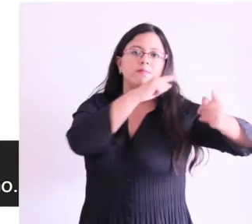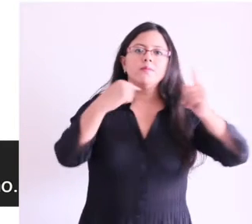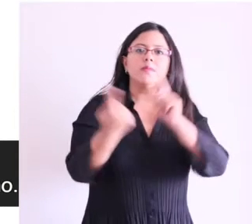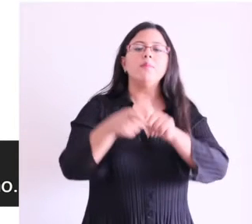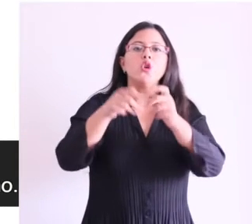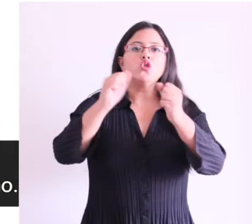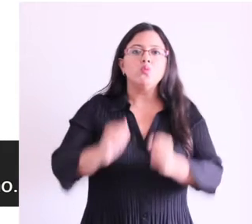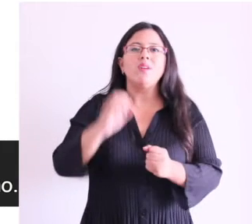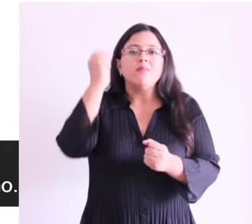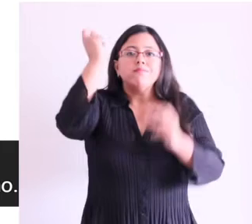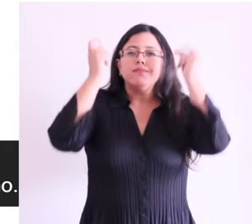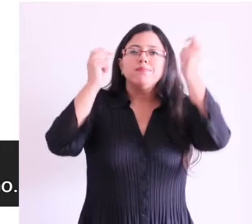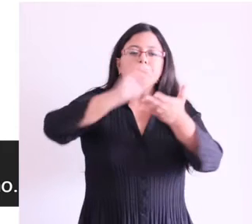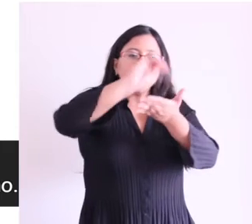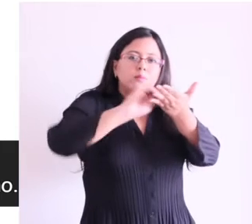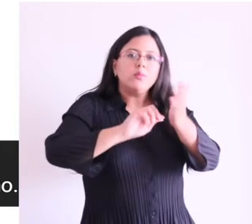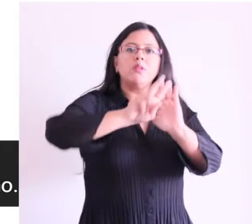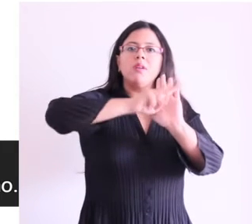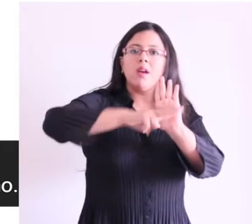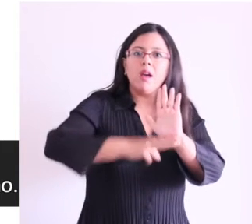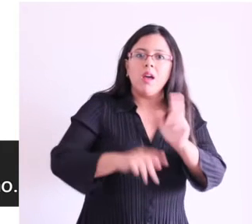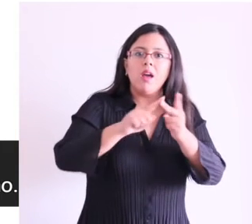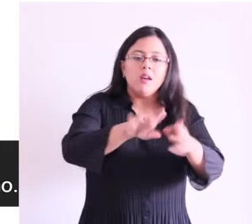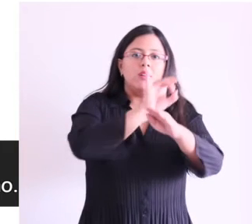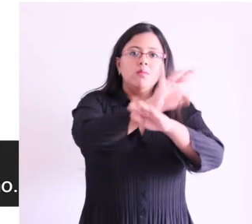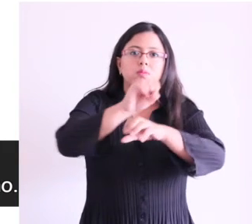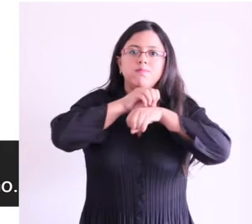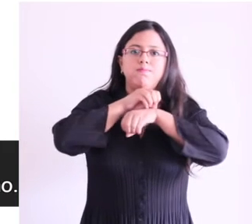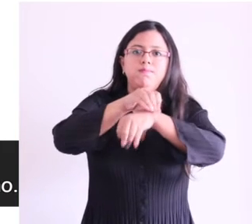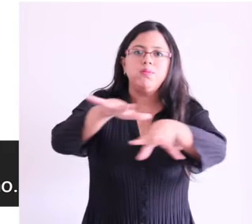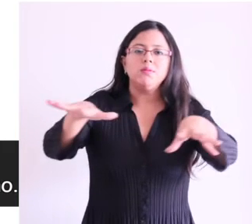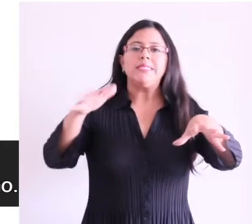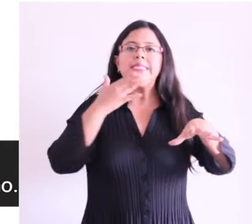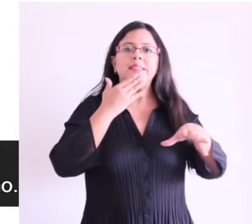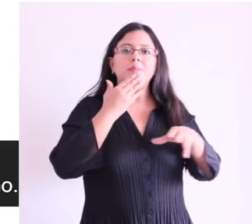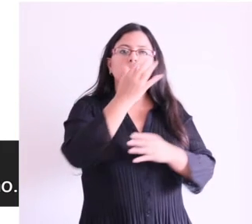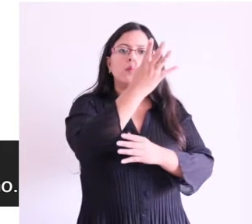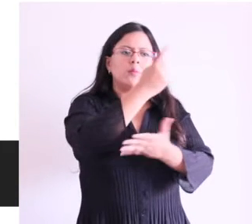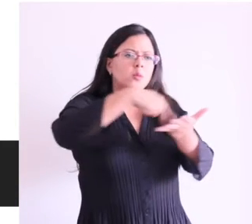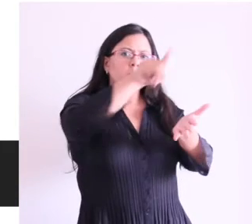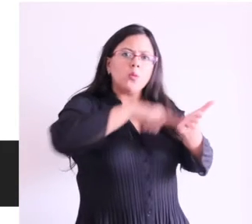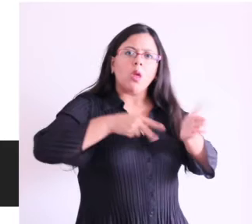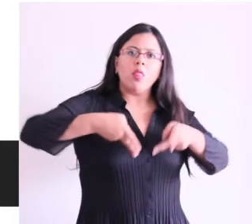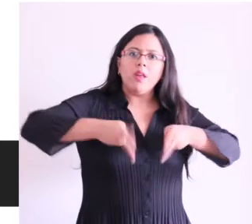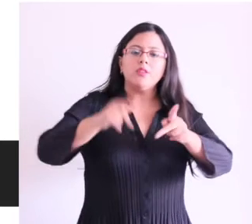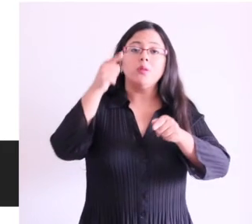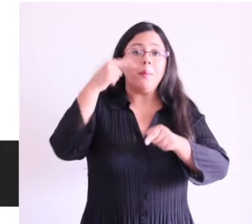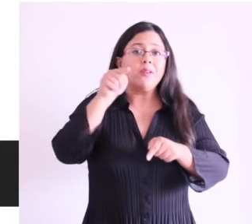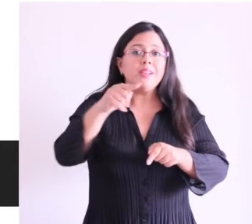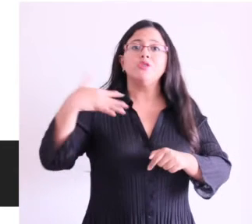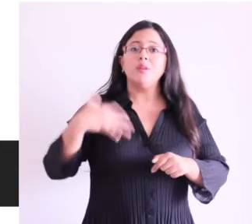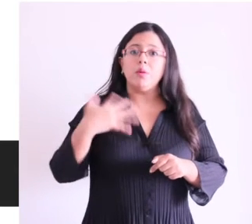pueden ser la creación, la modificación, la transferencia, la transmisión o la extinción de un derecho. Esto es súper